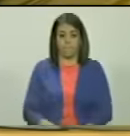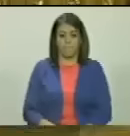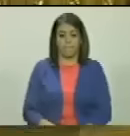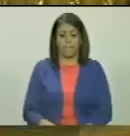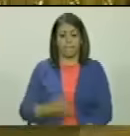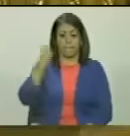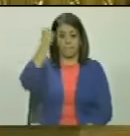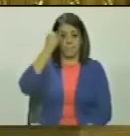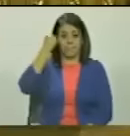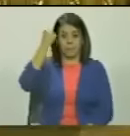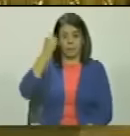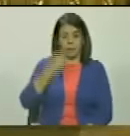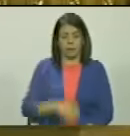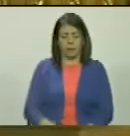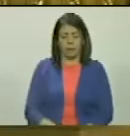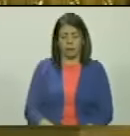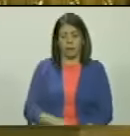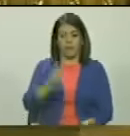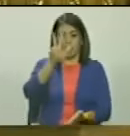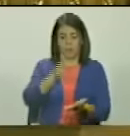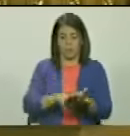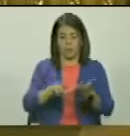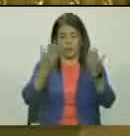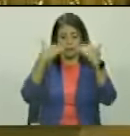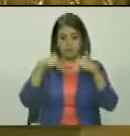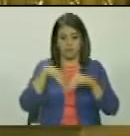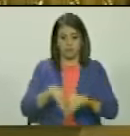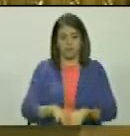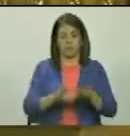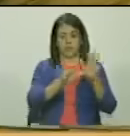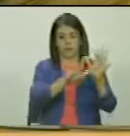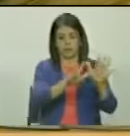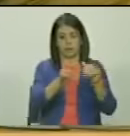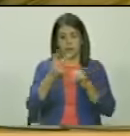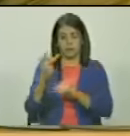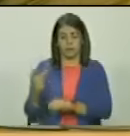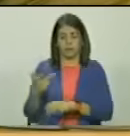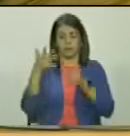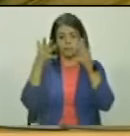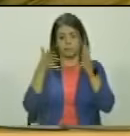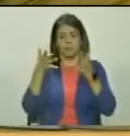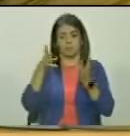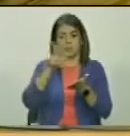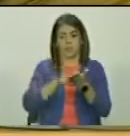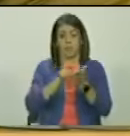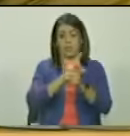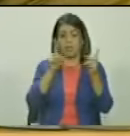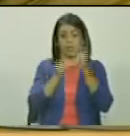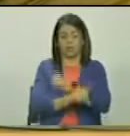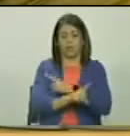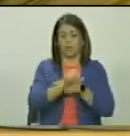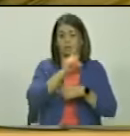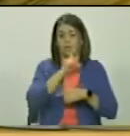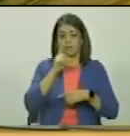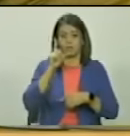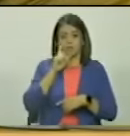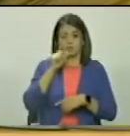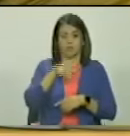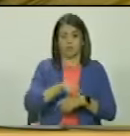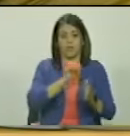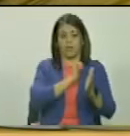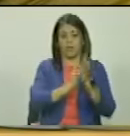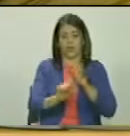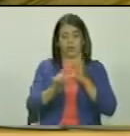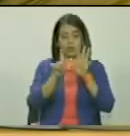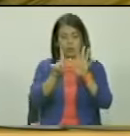en consideración aprobado siguiente décimo tercero se sugiere aprobar sin modificación la denominación del epígrafe del